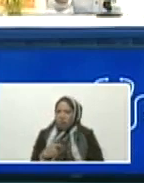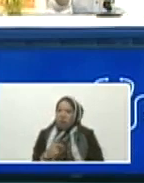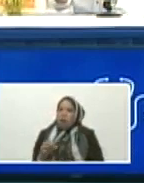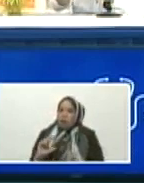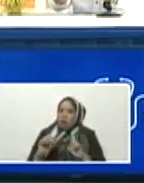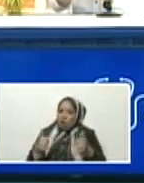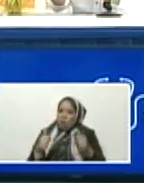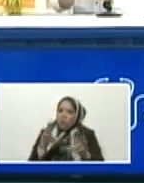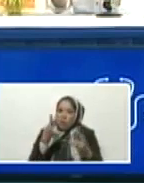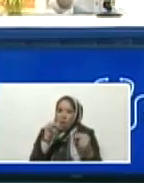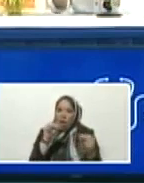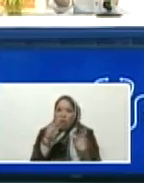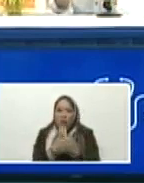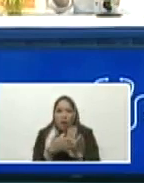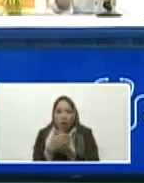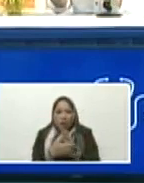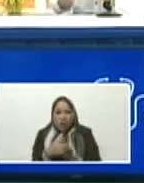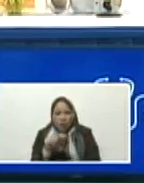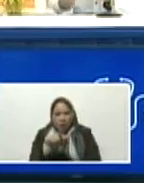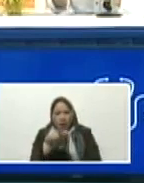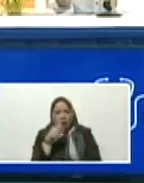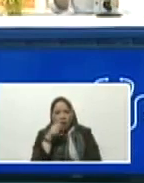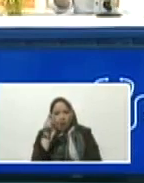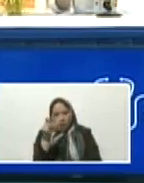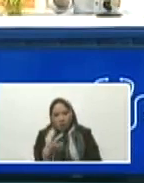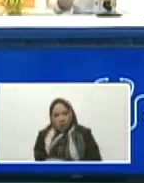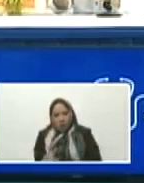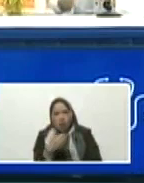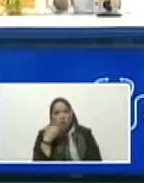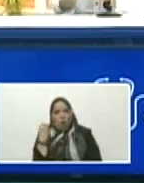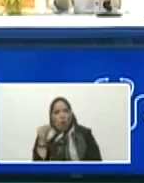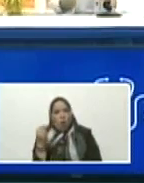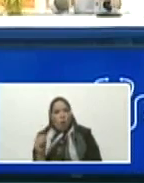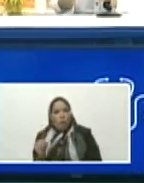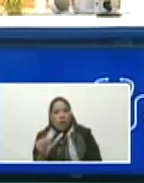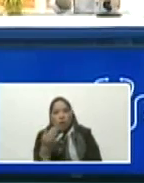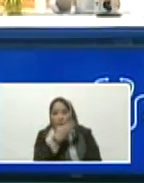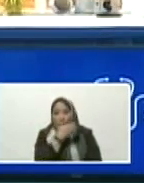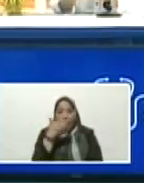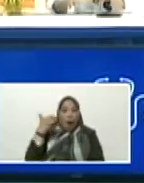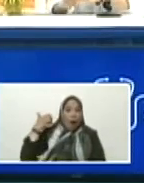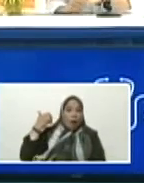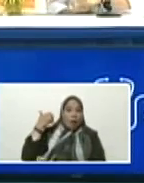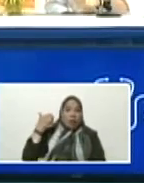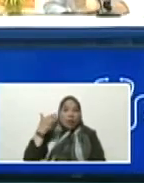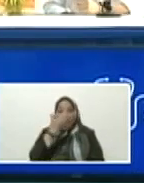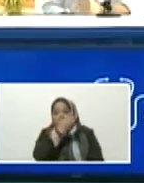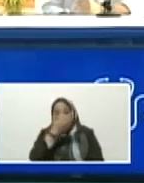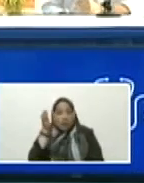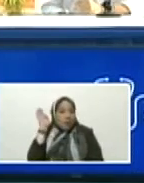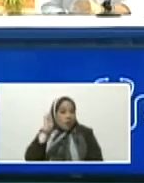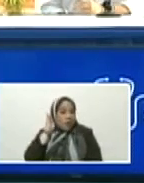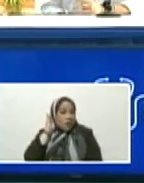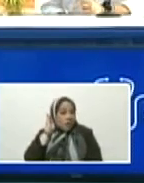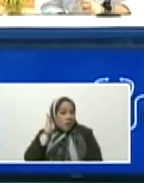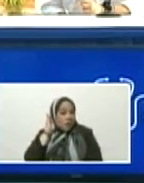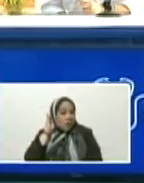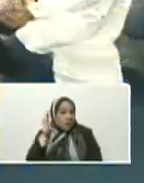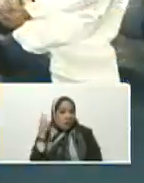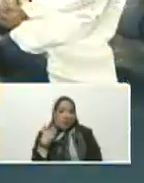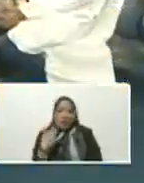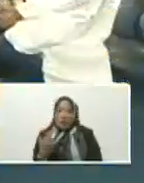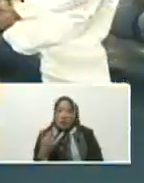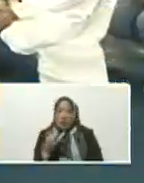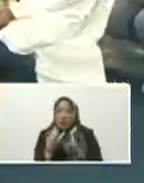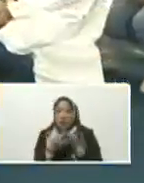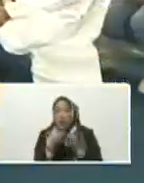De Guacara. Este muchacho, quítate la máscara, como dice la canción. Quítate la máscara, Castañeda. ¿Qué me dice, chico?